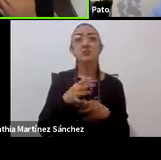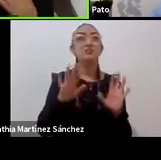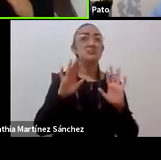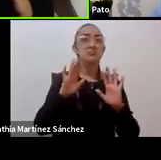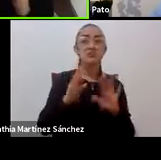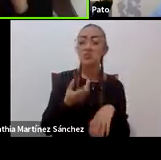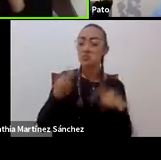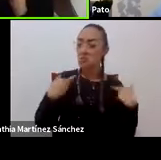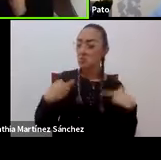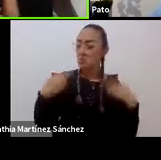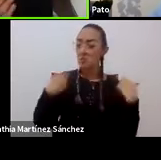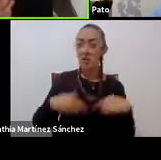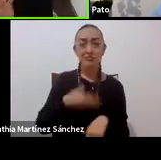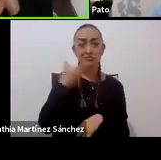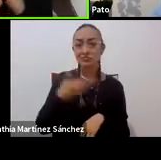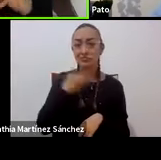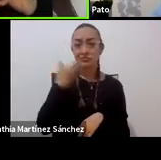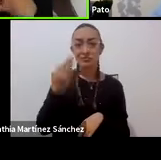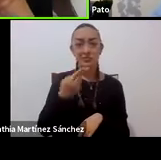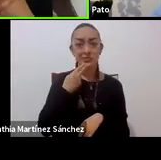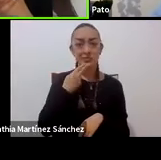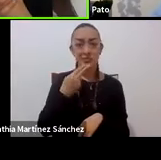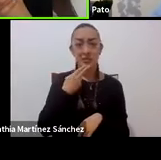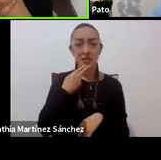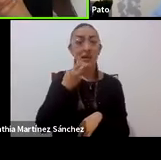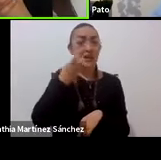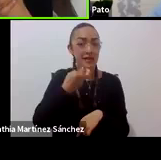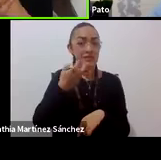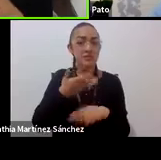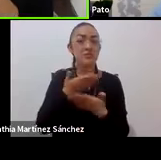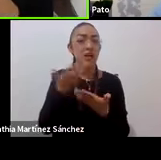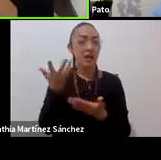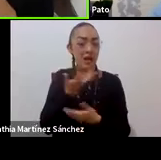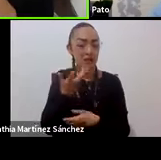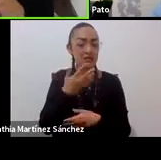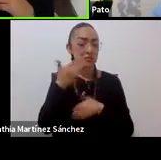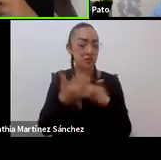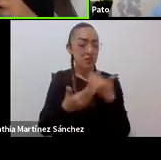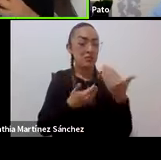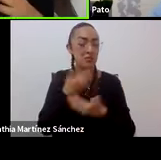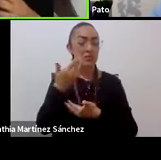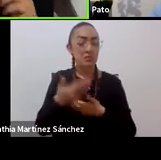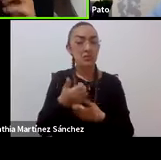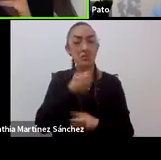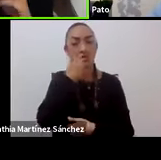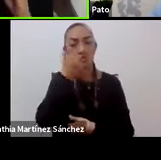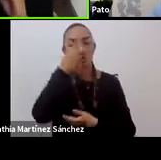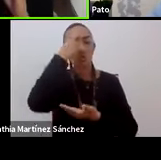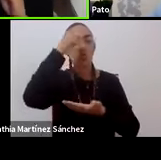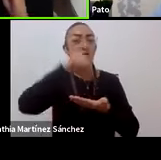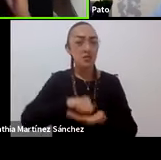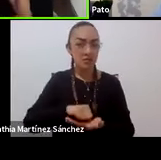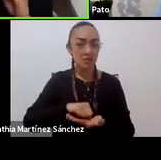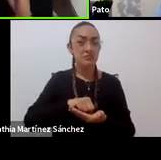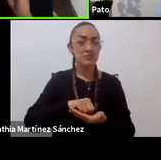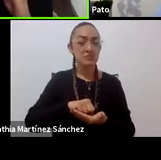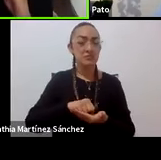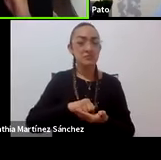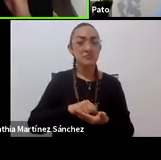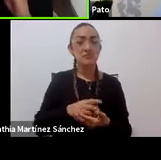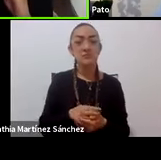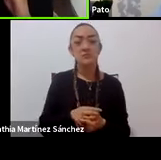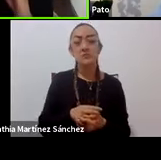también que nos tocaba generar estos procesos de credibilidad en los que las cosas que nos dijeran